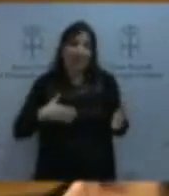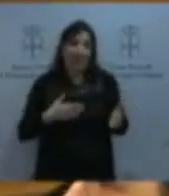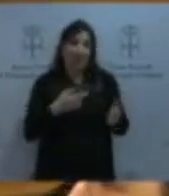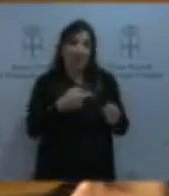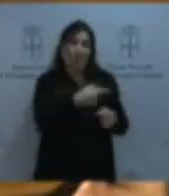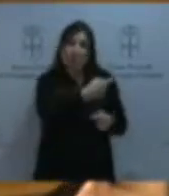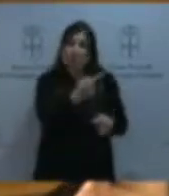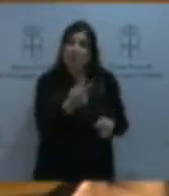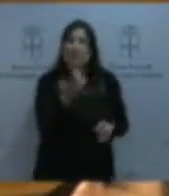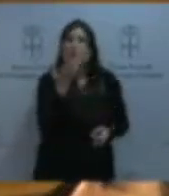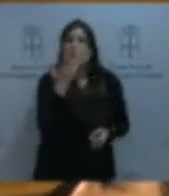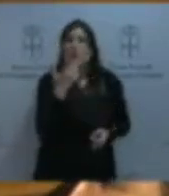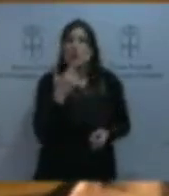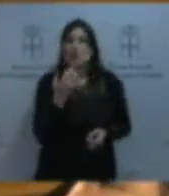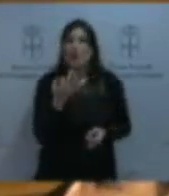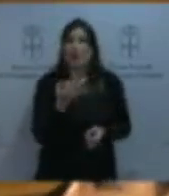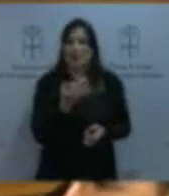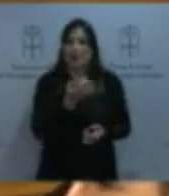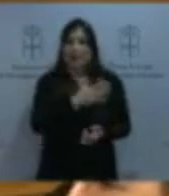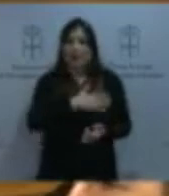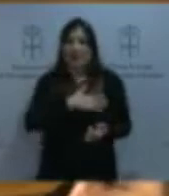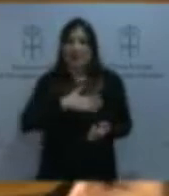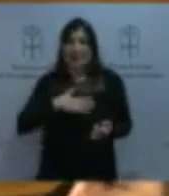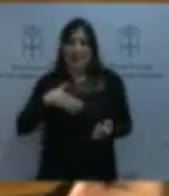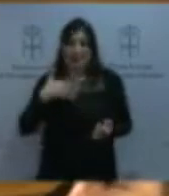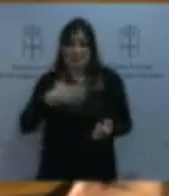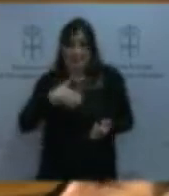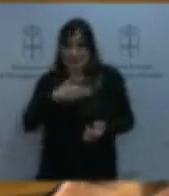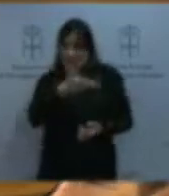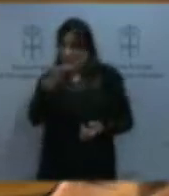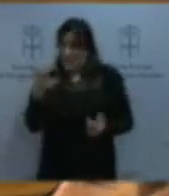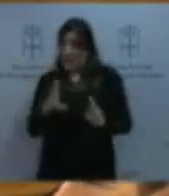canalizar el malestar social hacia su granero de votos. Nada más.